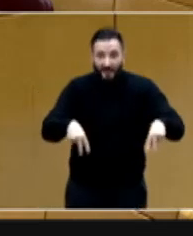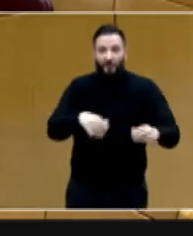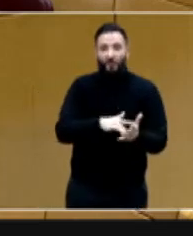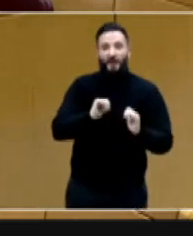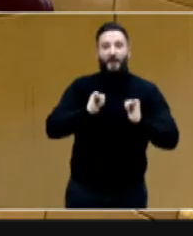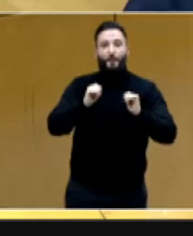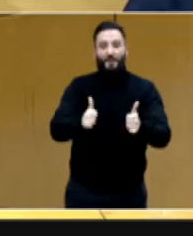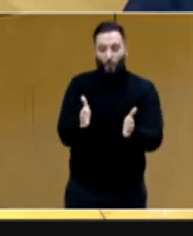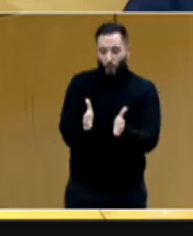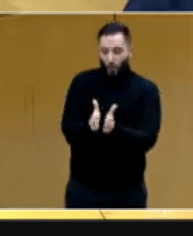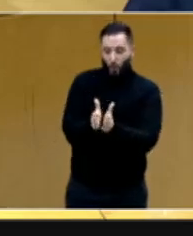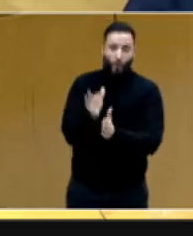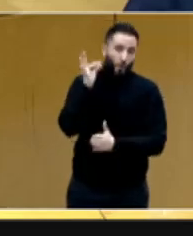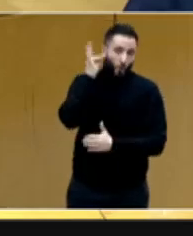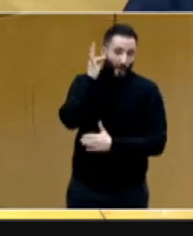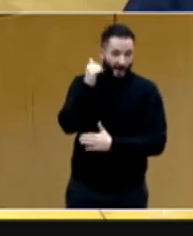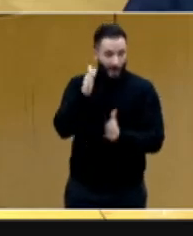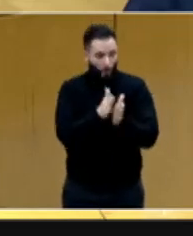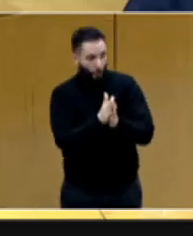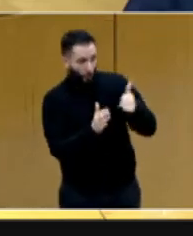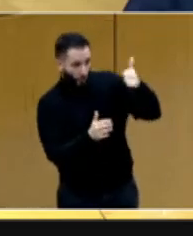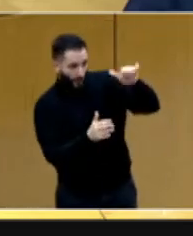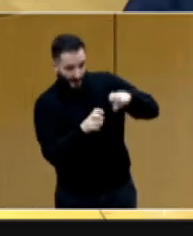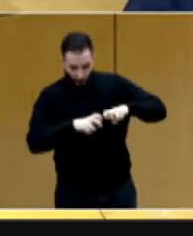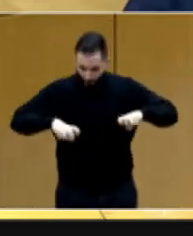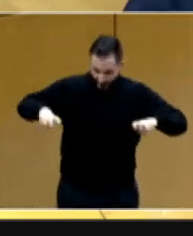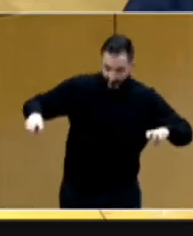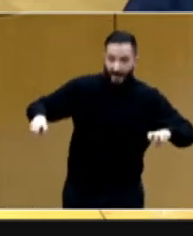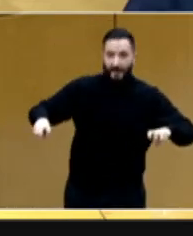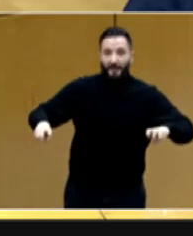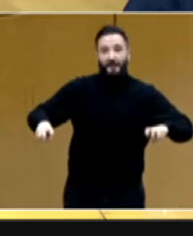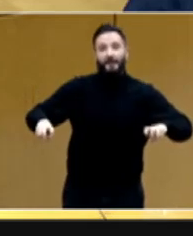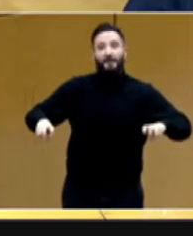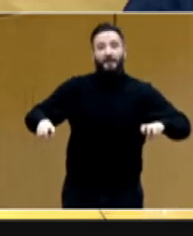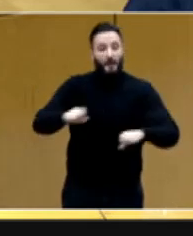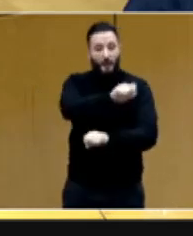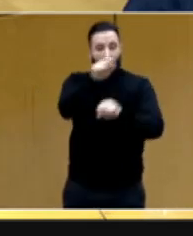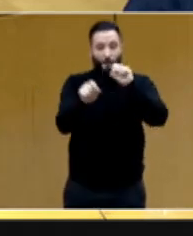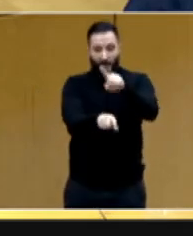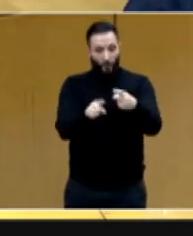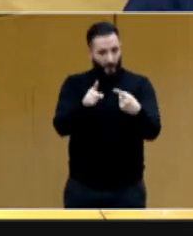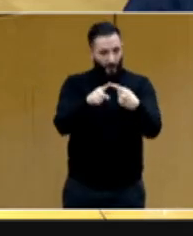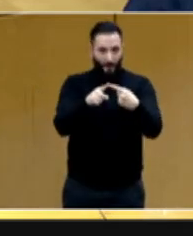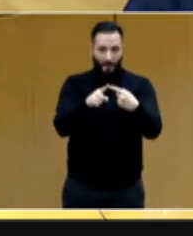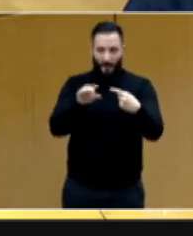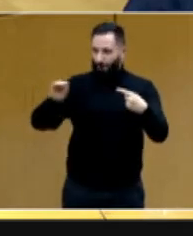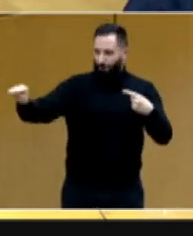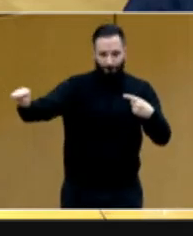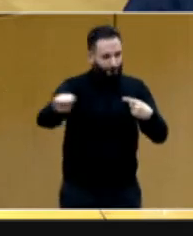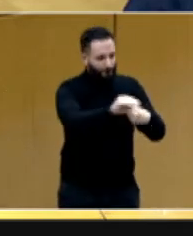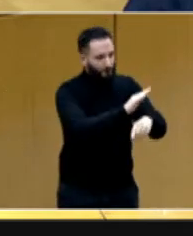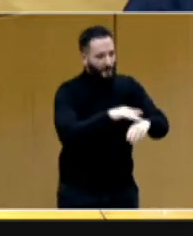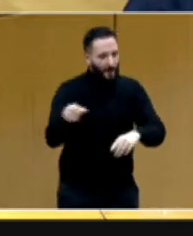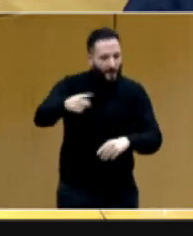a mi compañera y mis compañeros de mesa una primera pregunta para que nos puedan